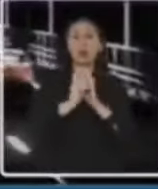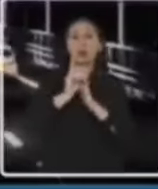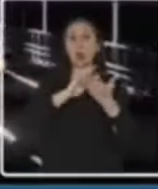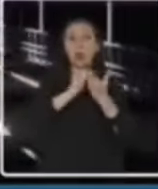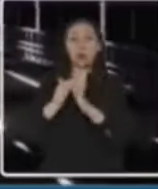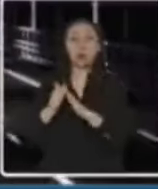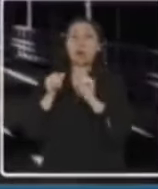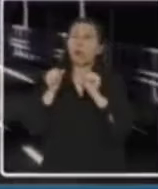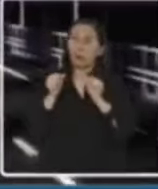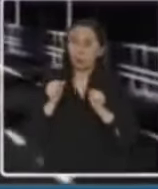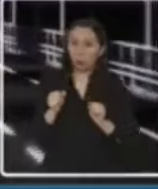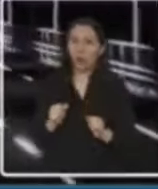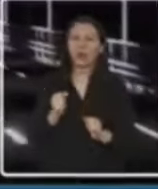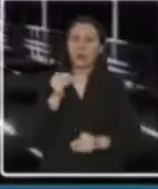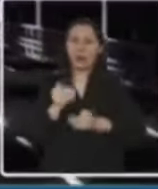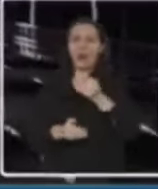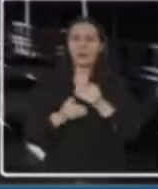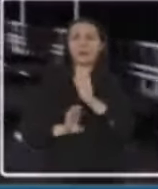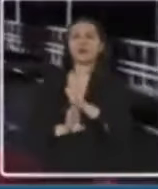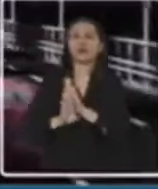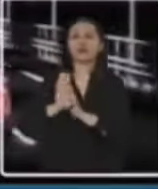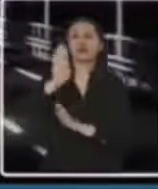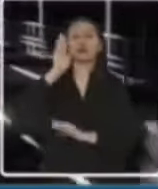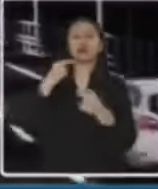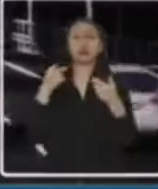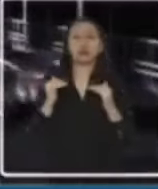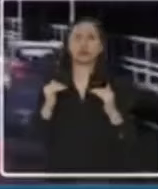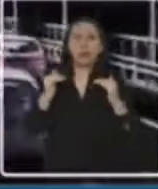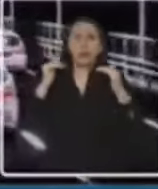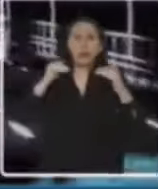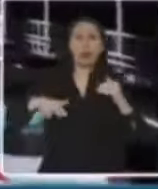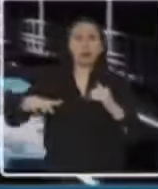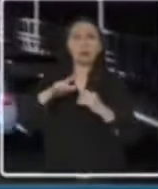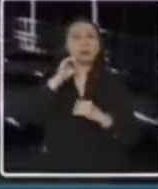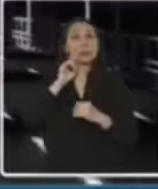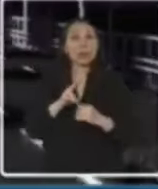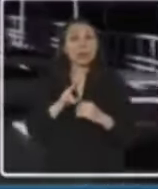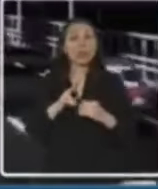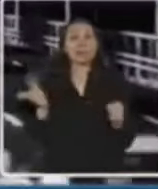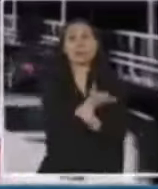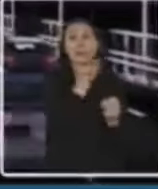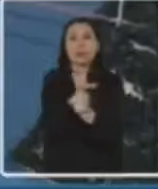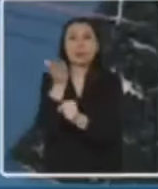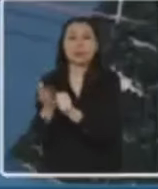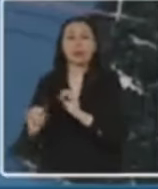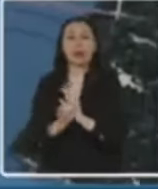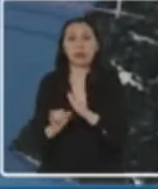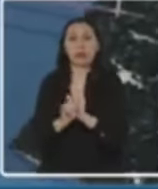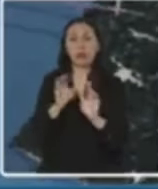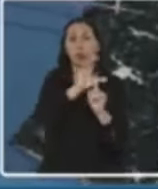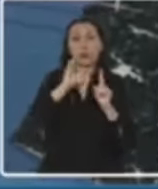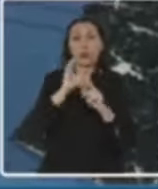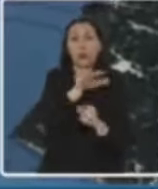comunidades se puede avanzar en progreso y y en crecimiento sin por ello avasallar la identidad y